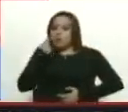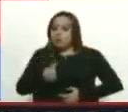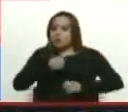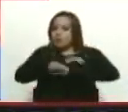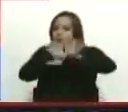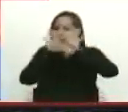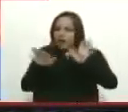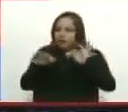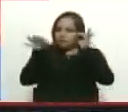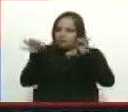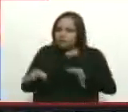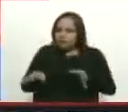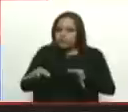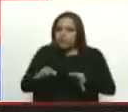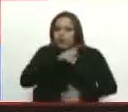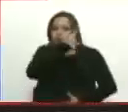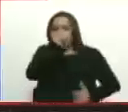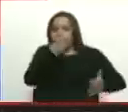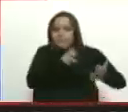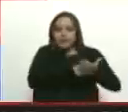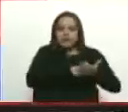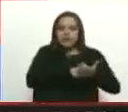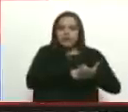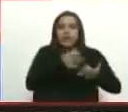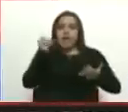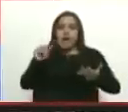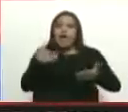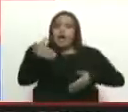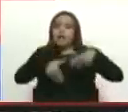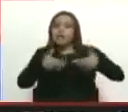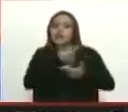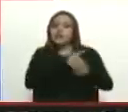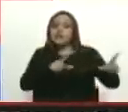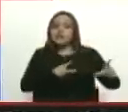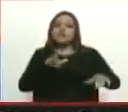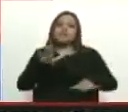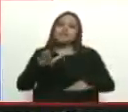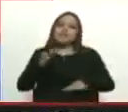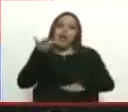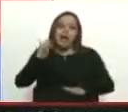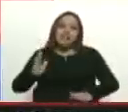categórica, total y absoluta, que son elecciones libres, son las sanciones.